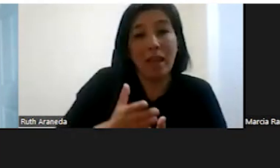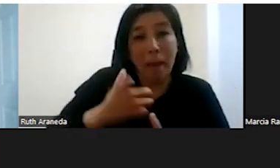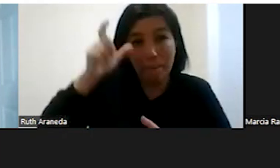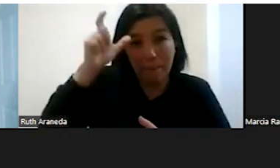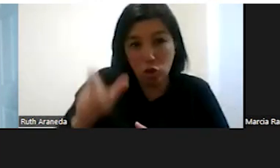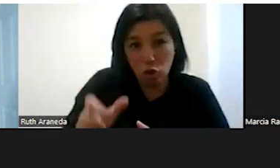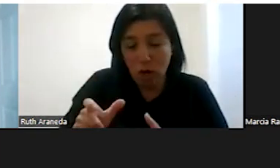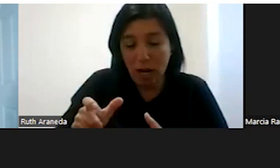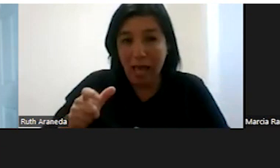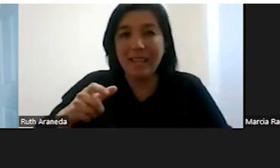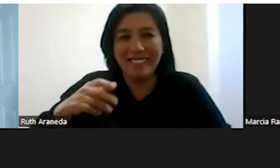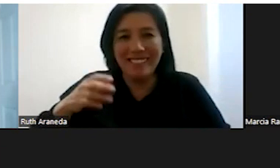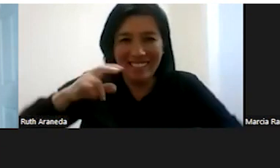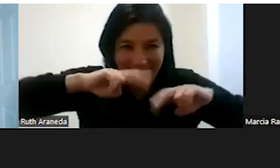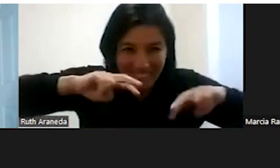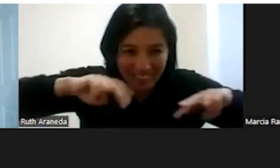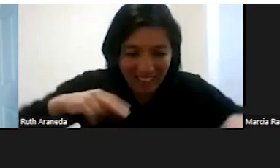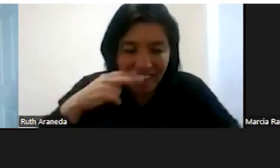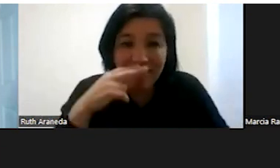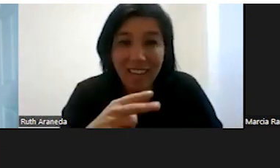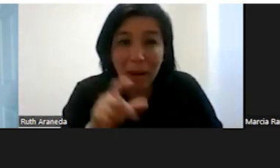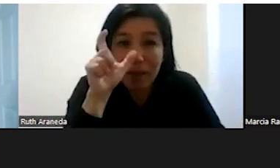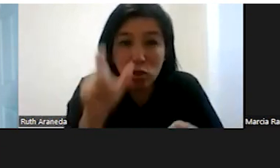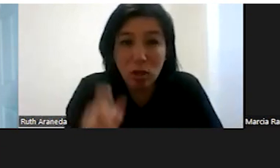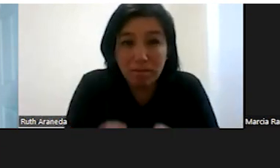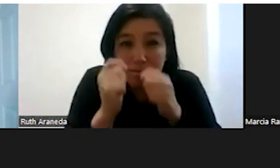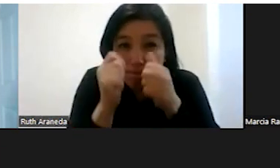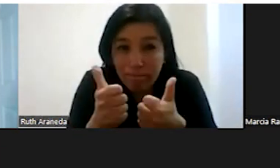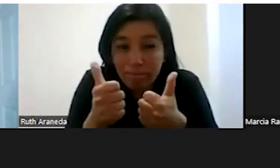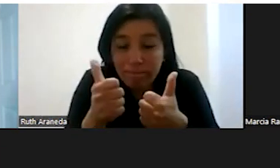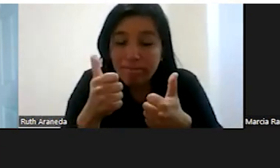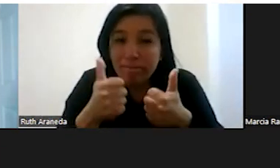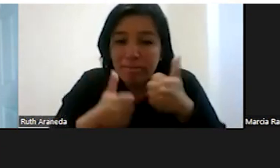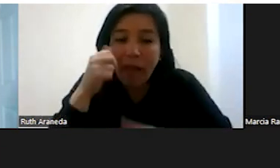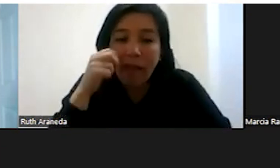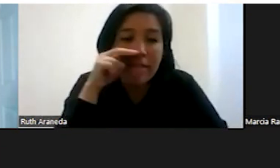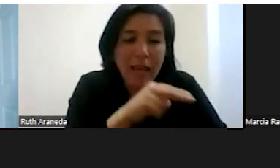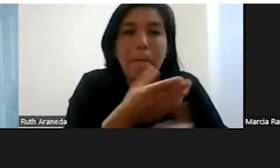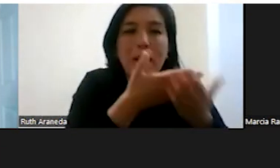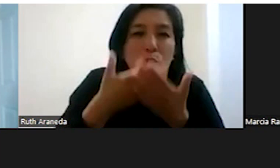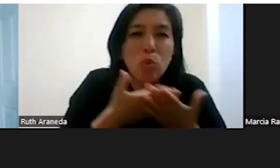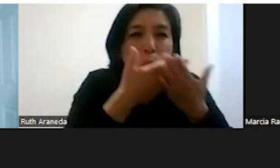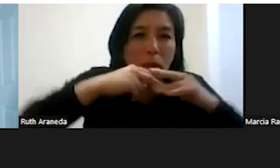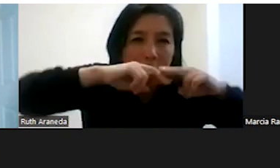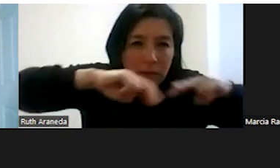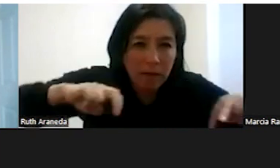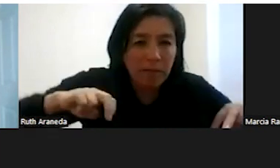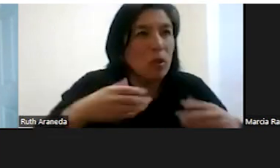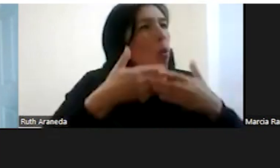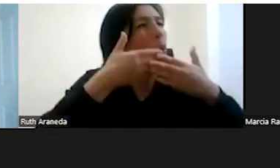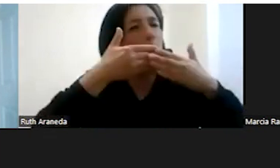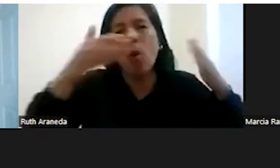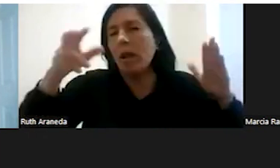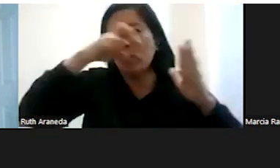un biólogo, un botánico, a ver la flora, la fauna que puede ser afectada por ese proyecto, una represa, un proyecto